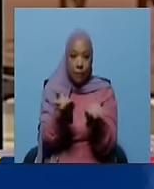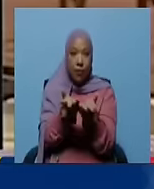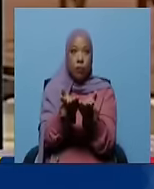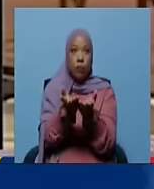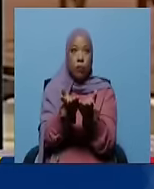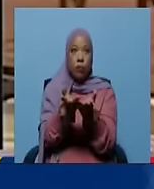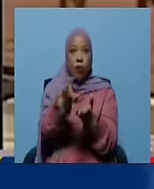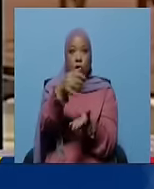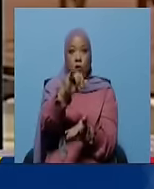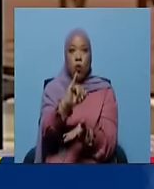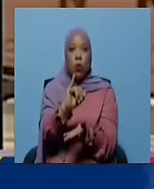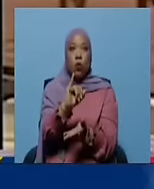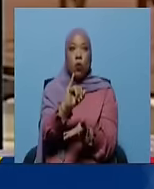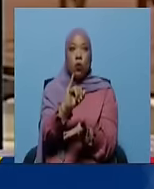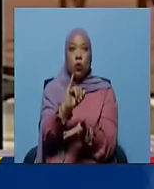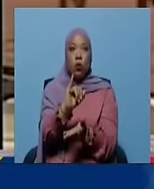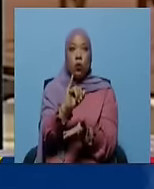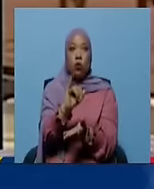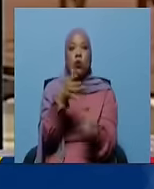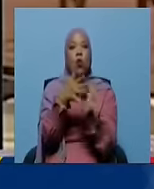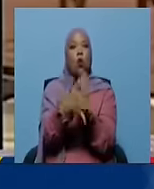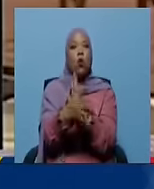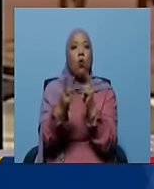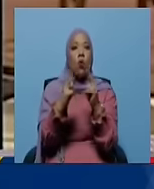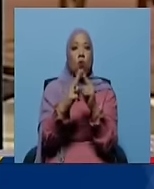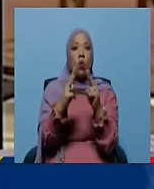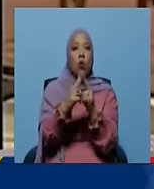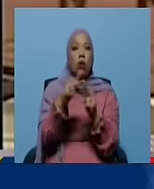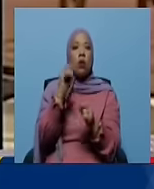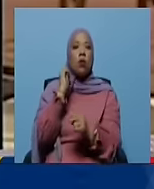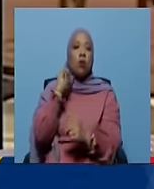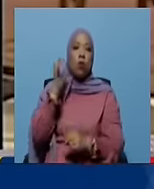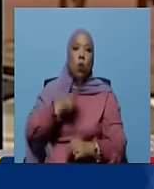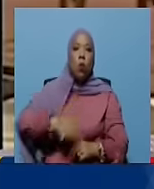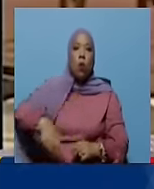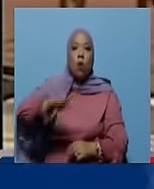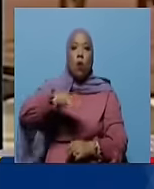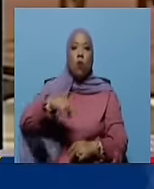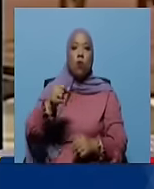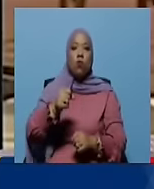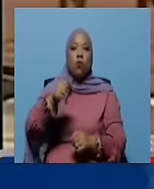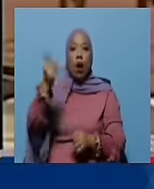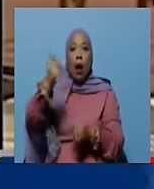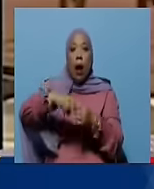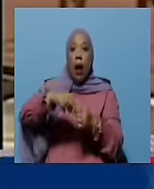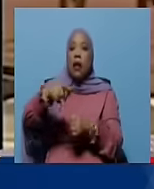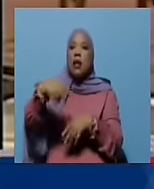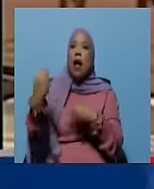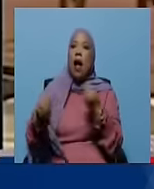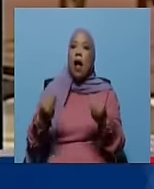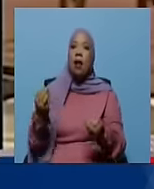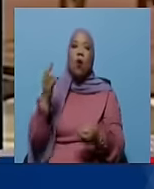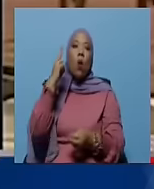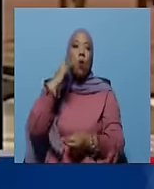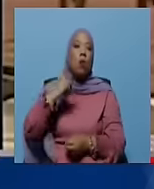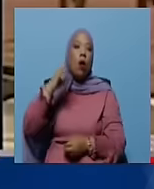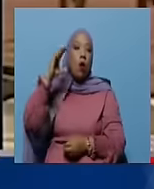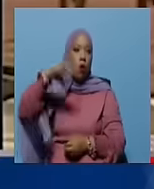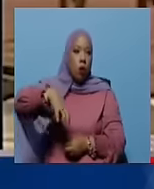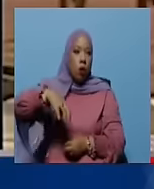que tenemos en lo que se conoce como la Gran Sabana, y en el medio de la Gran Sabana, la muy